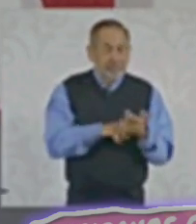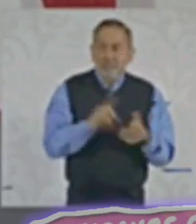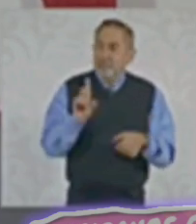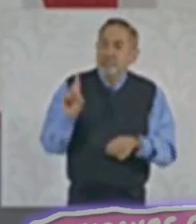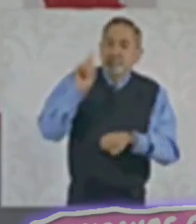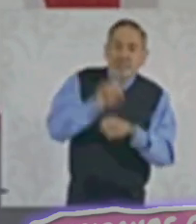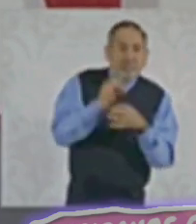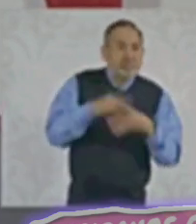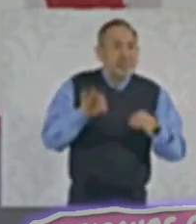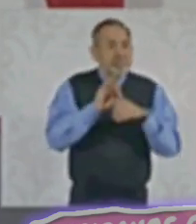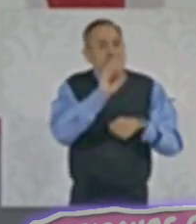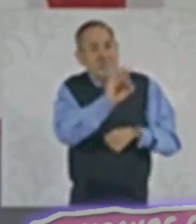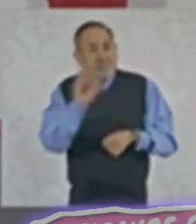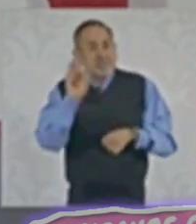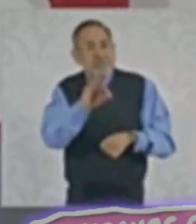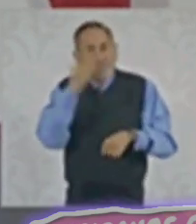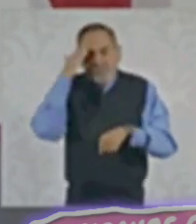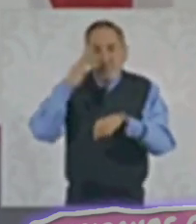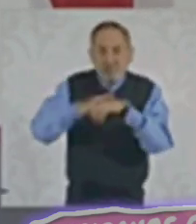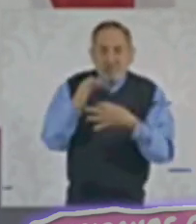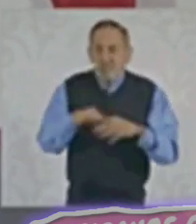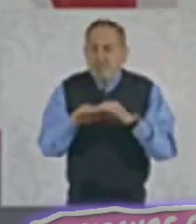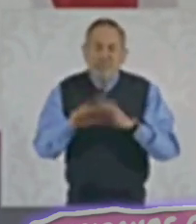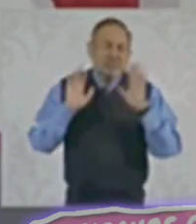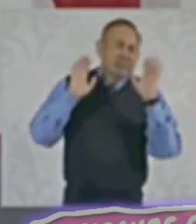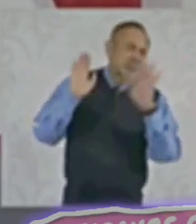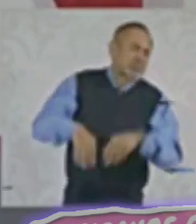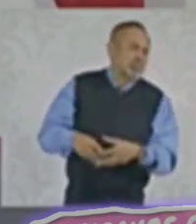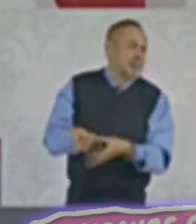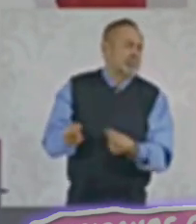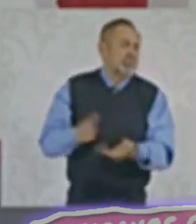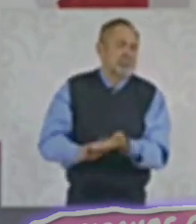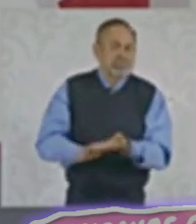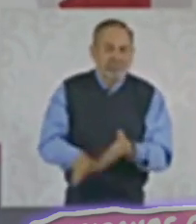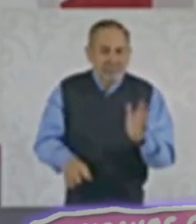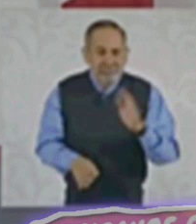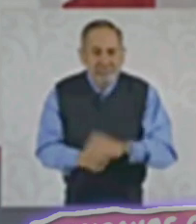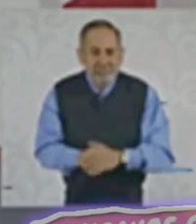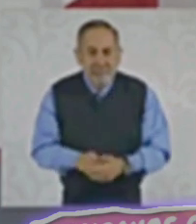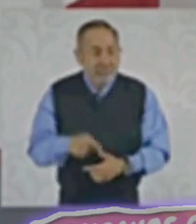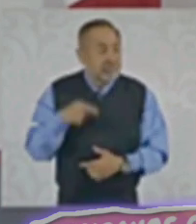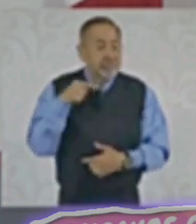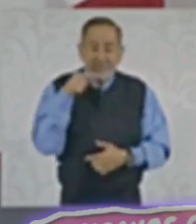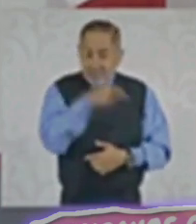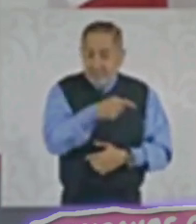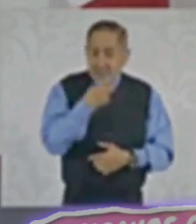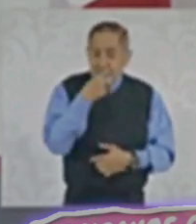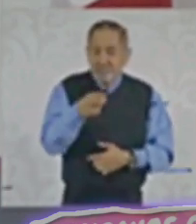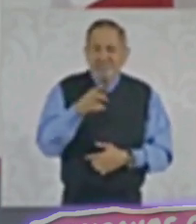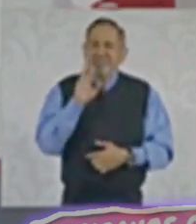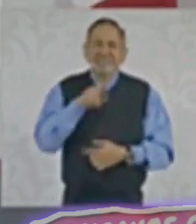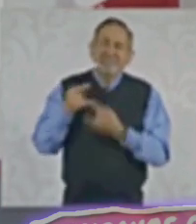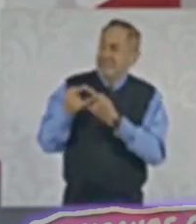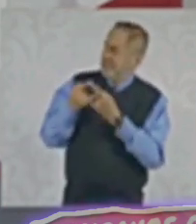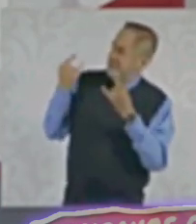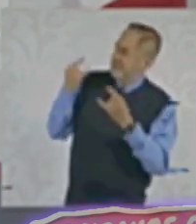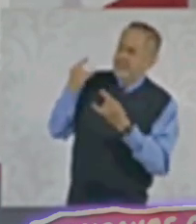cívicas. Es más, internacionalmente hablaron del fin de la historia.